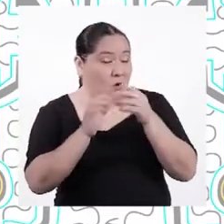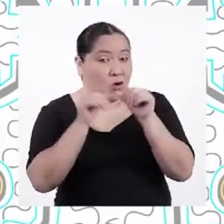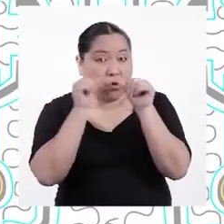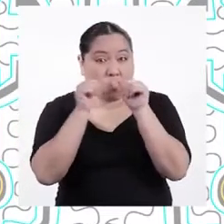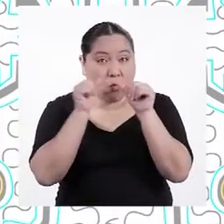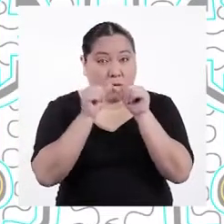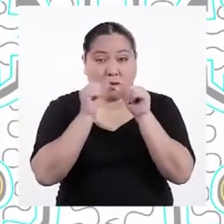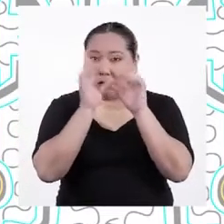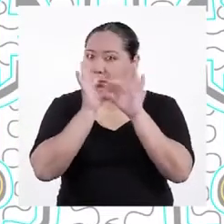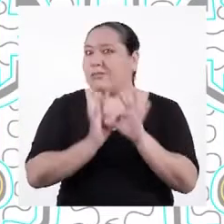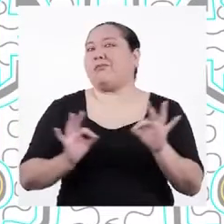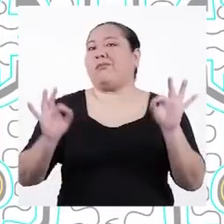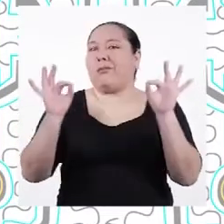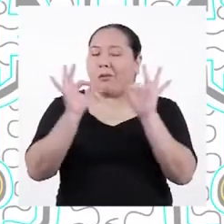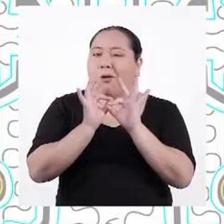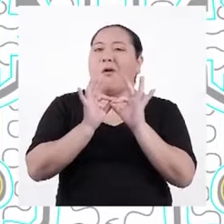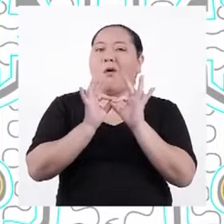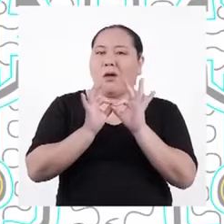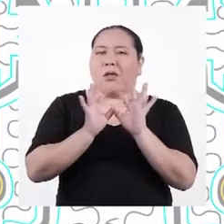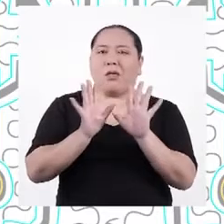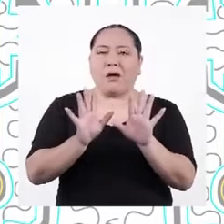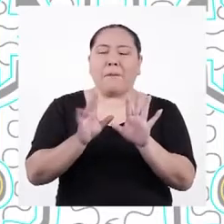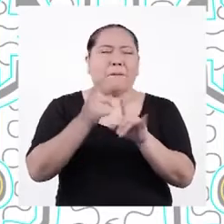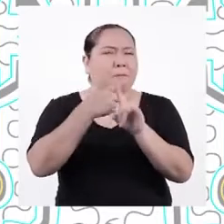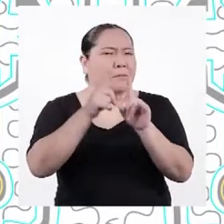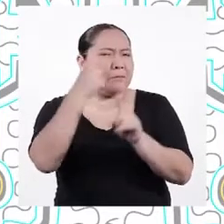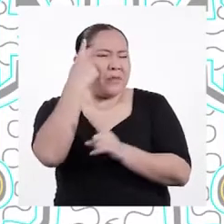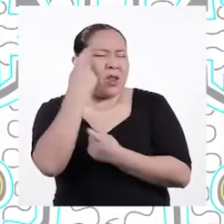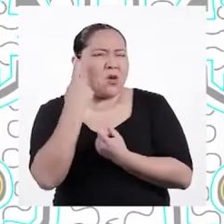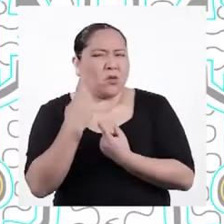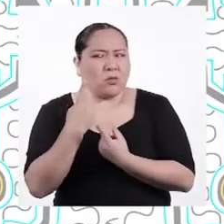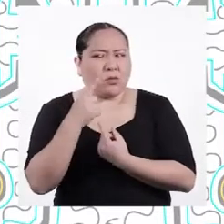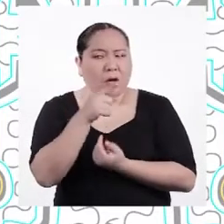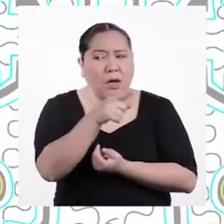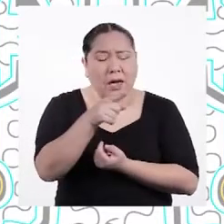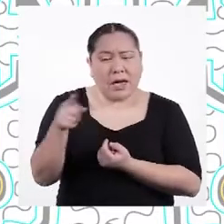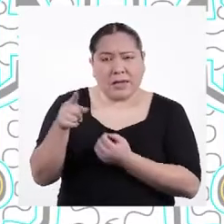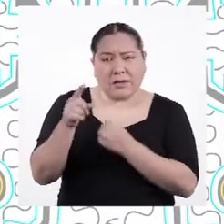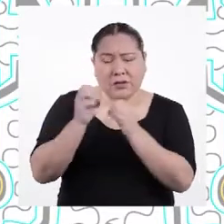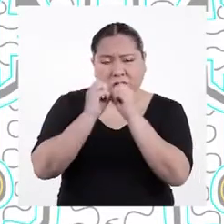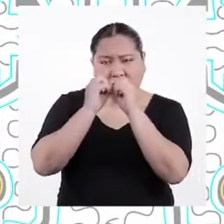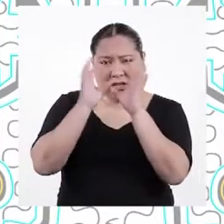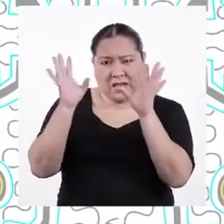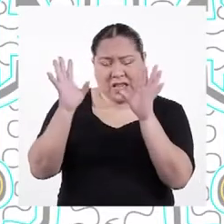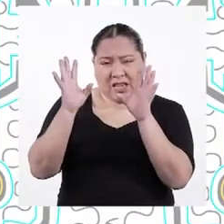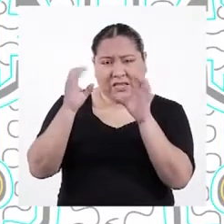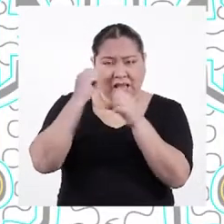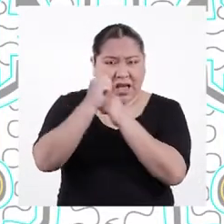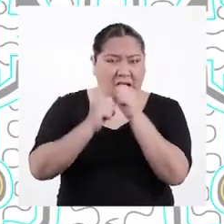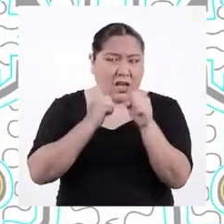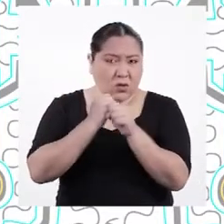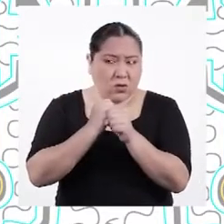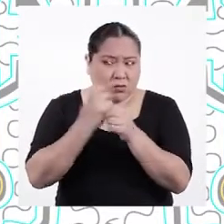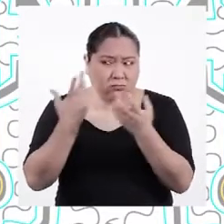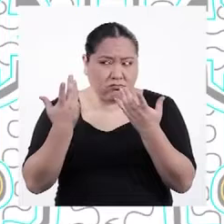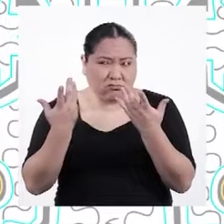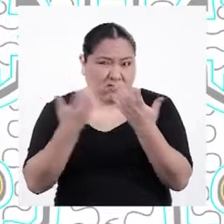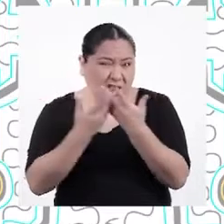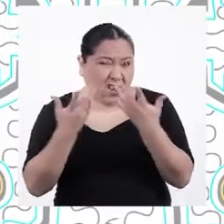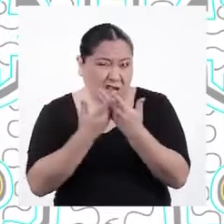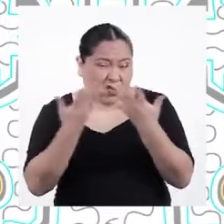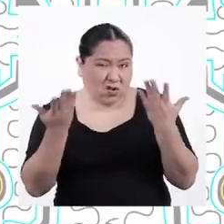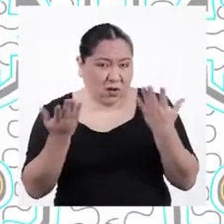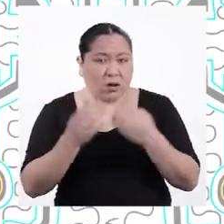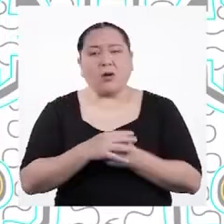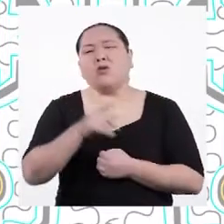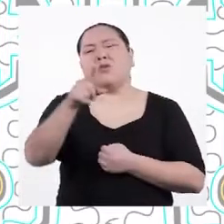son importantes. Pero me pregunto, ¿esas fechas tendrán alguna relación entre ellas?